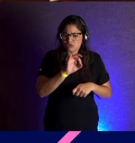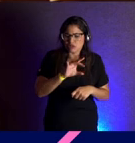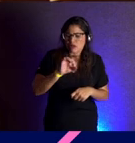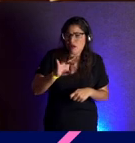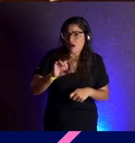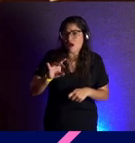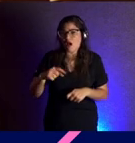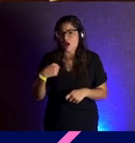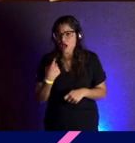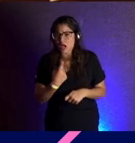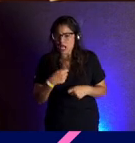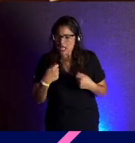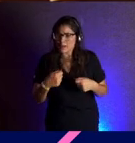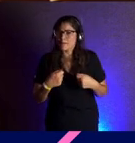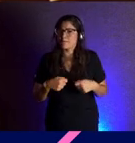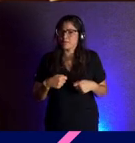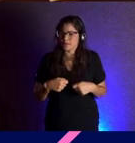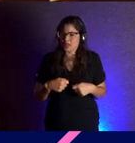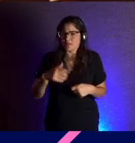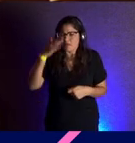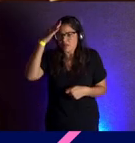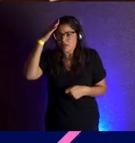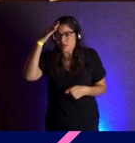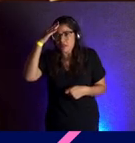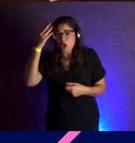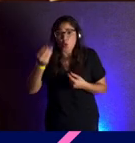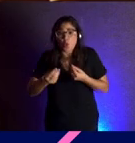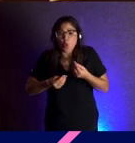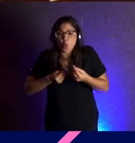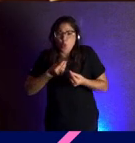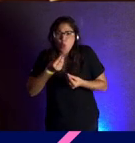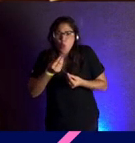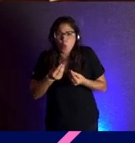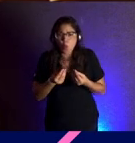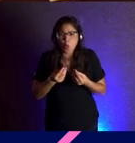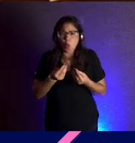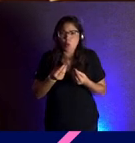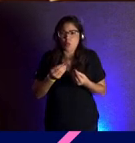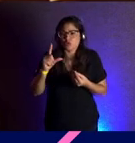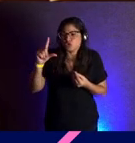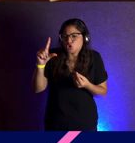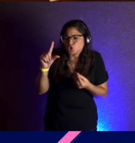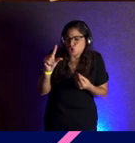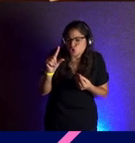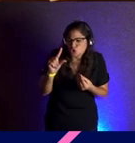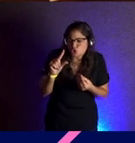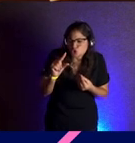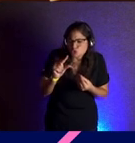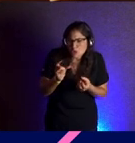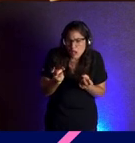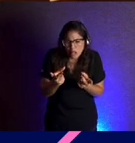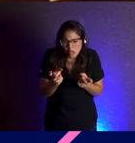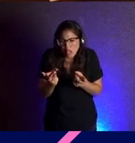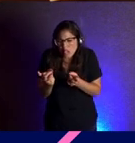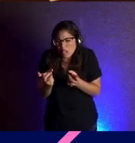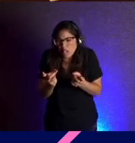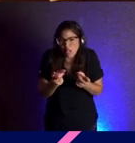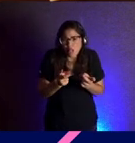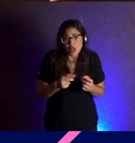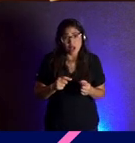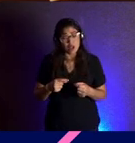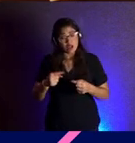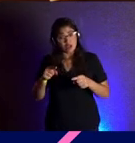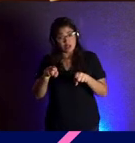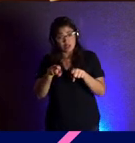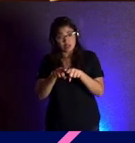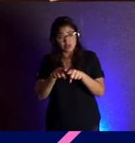consumo. Tenemos que empezar a hablar sobre escoger mejores políticos que nos representen. Entonces, en ese